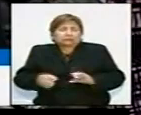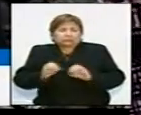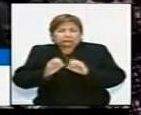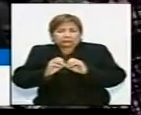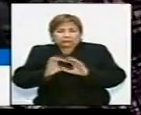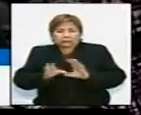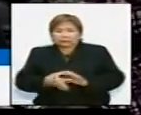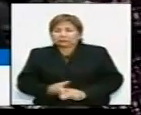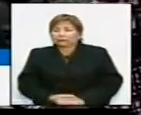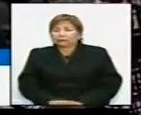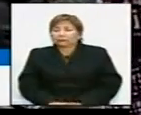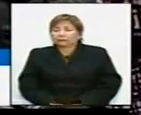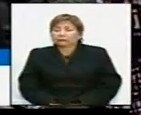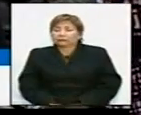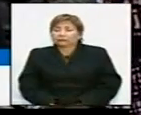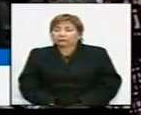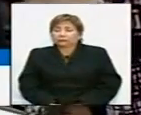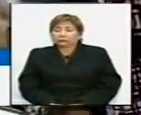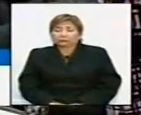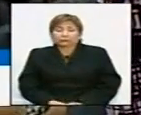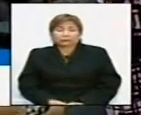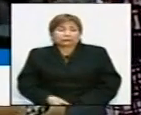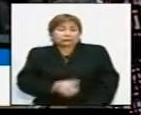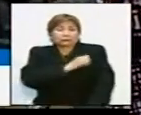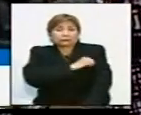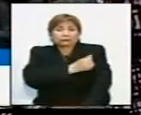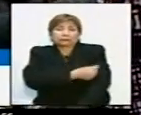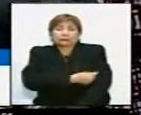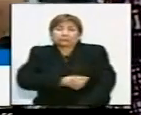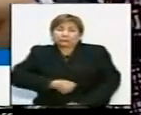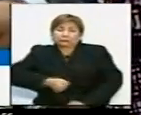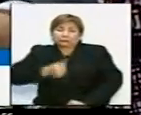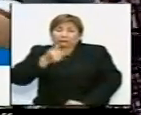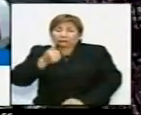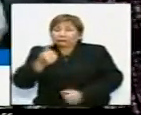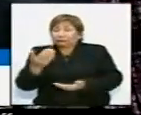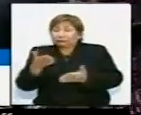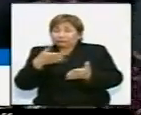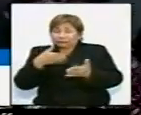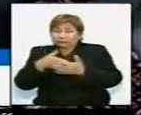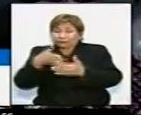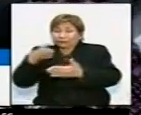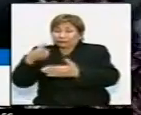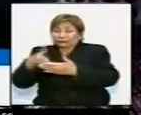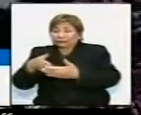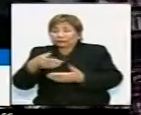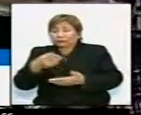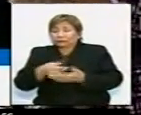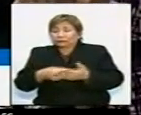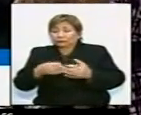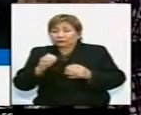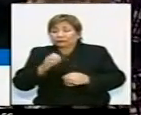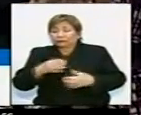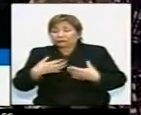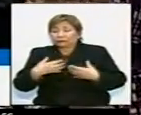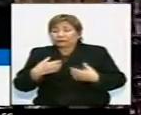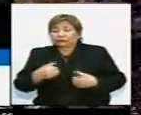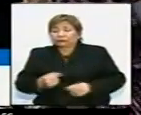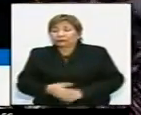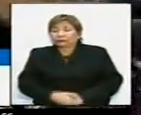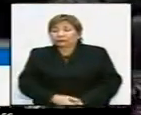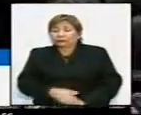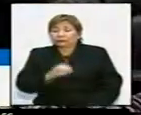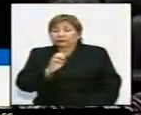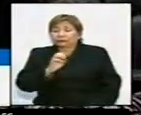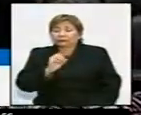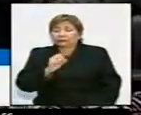claras. Y una autoridad, cuando hay una brecha tan grande como lo que es salud, en este